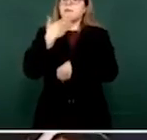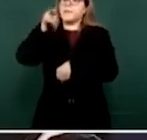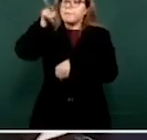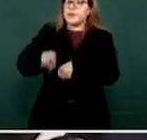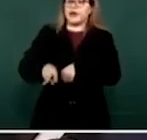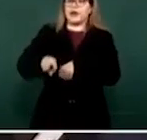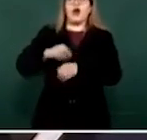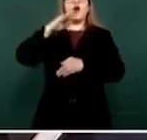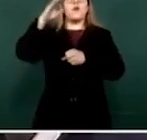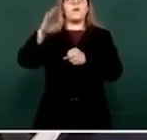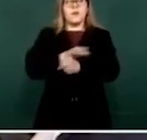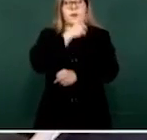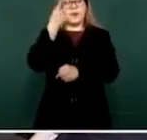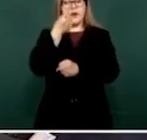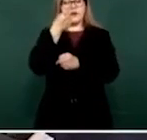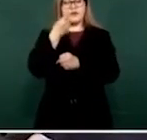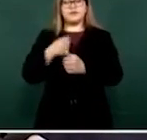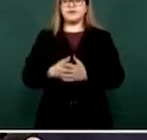porque usamos